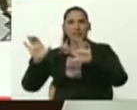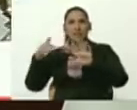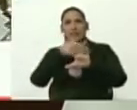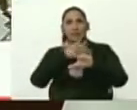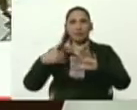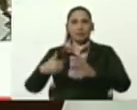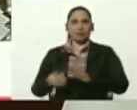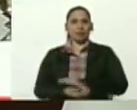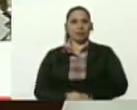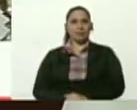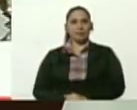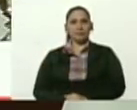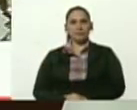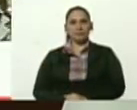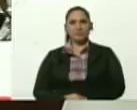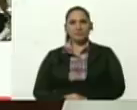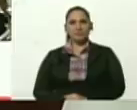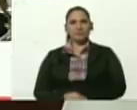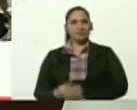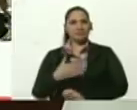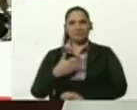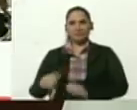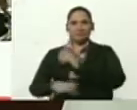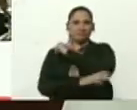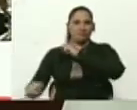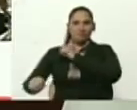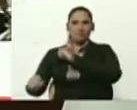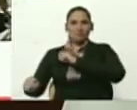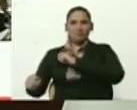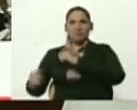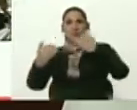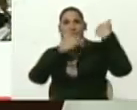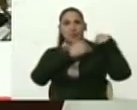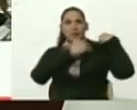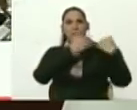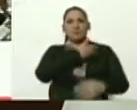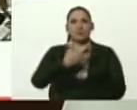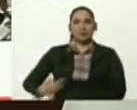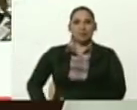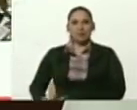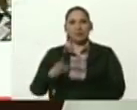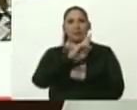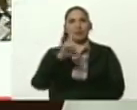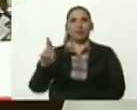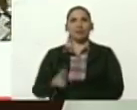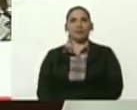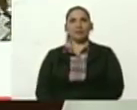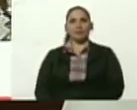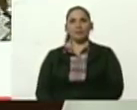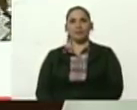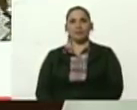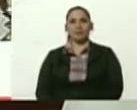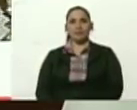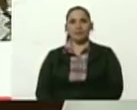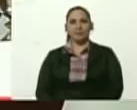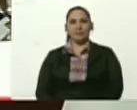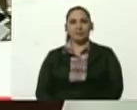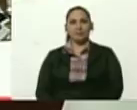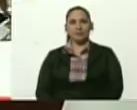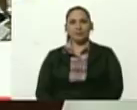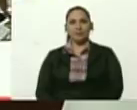no solamente usurpar el cargo de presidente de la República, sino que, como ya lo narré